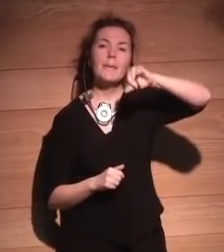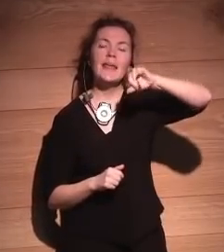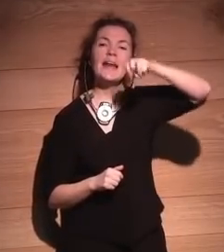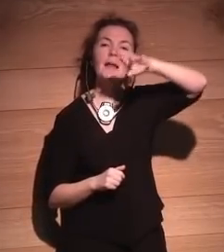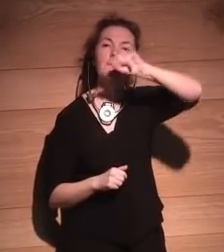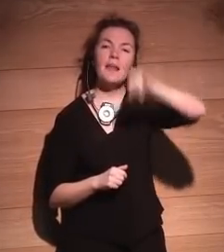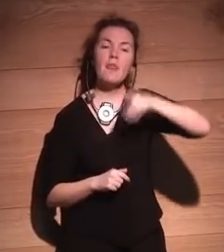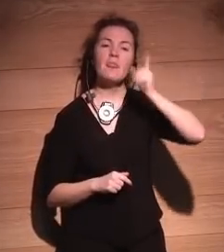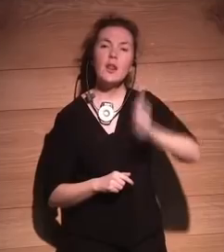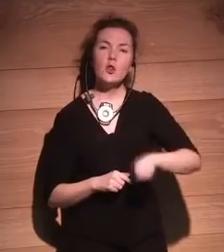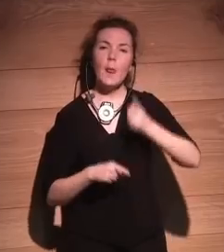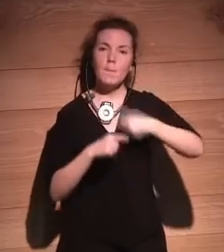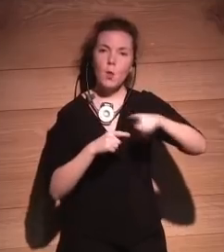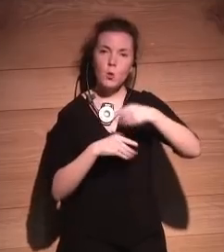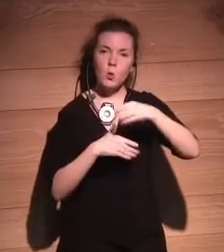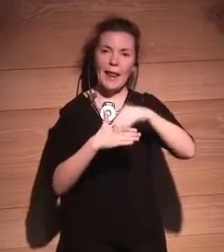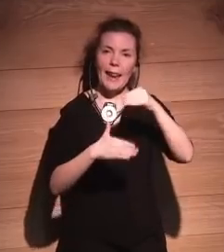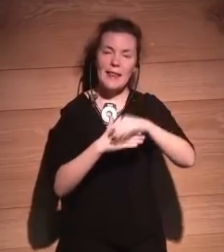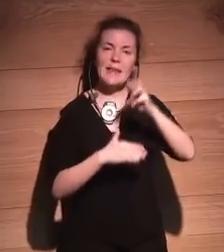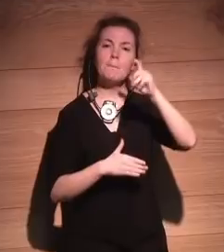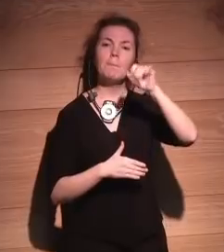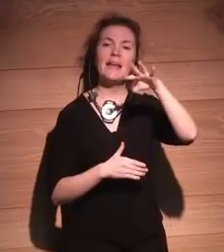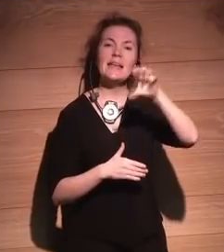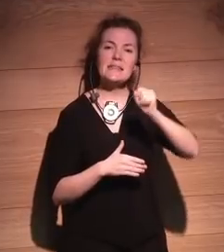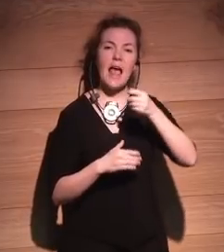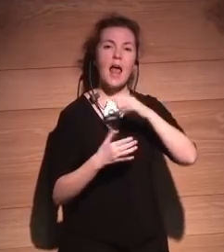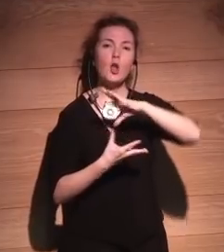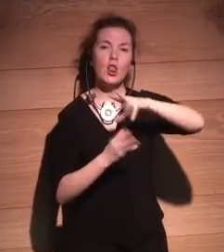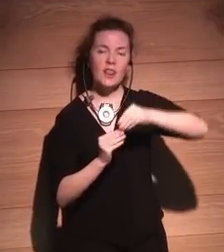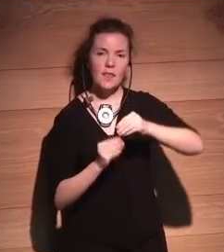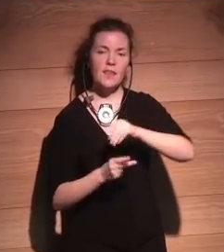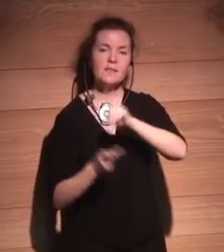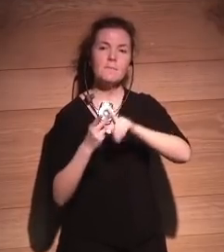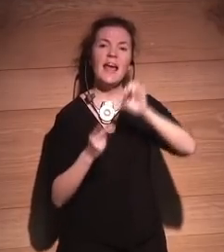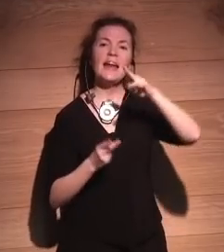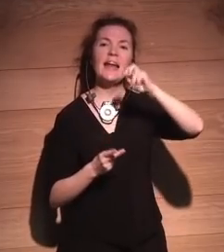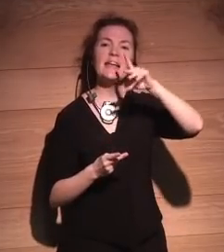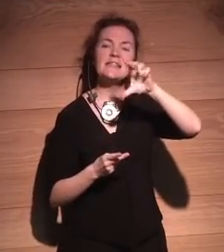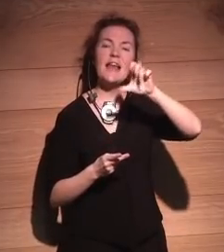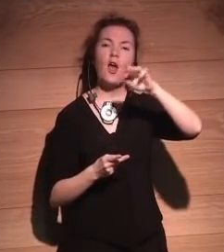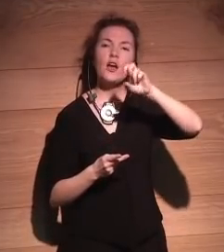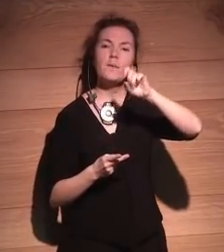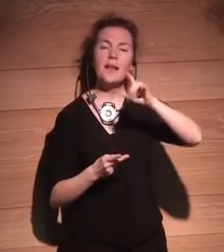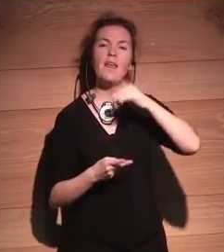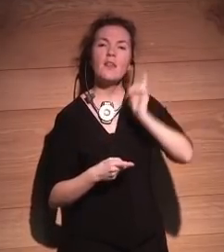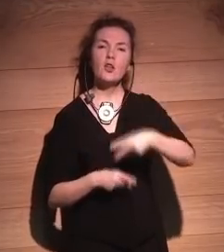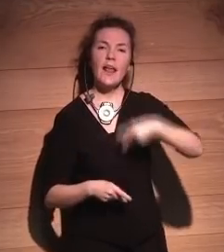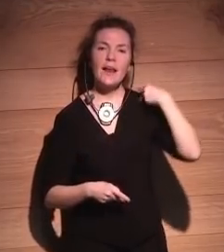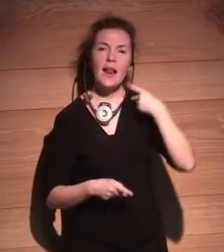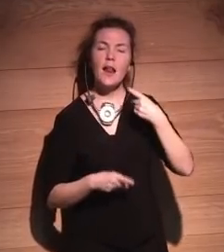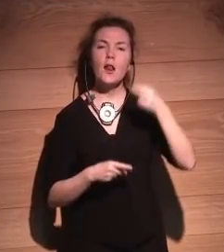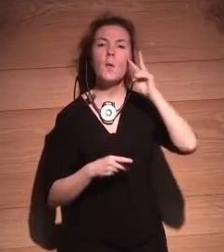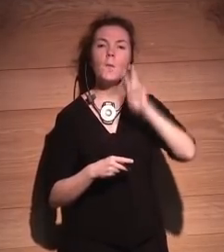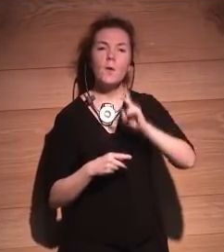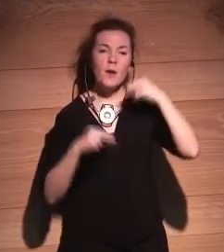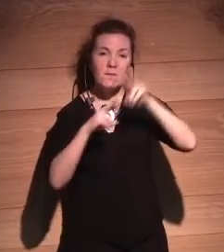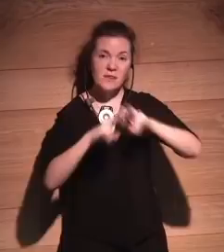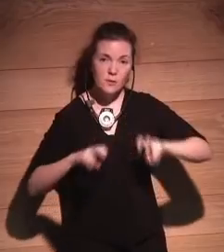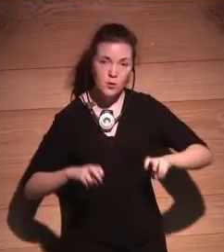Ramírez, directora de Producto y Clientes de Prisa Noticias. Rachel Aldrich, directora general del Bureau for